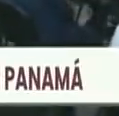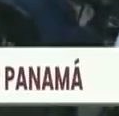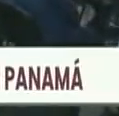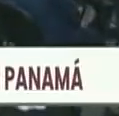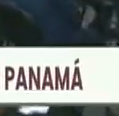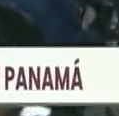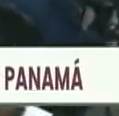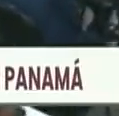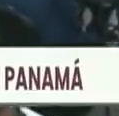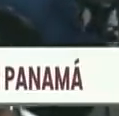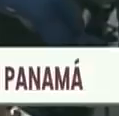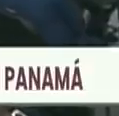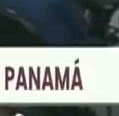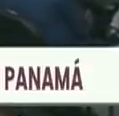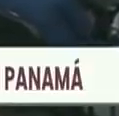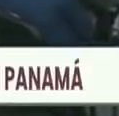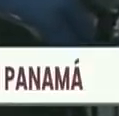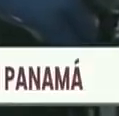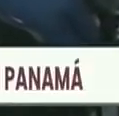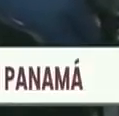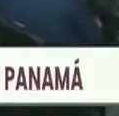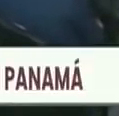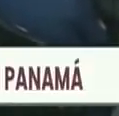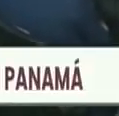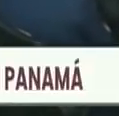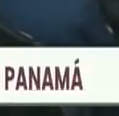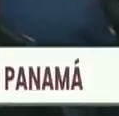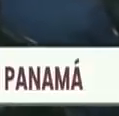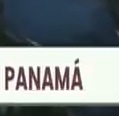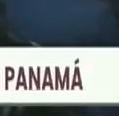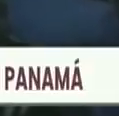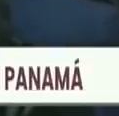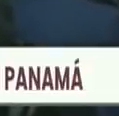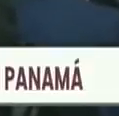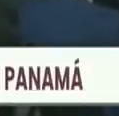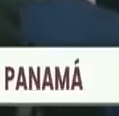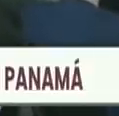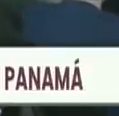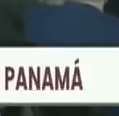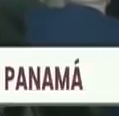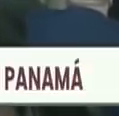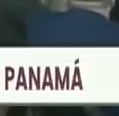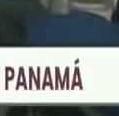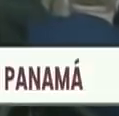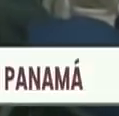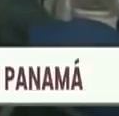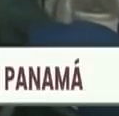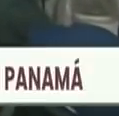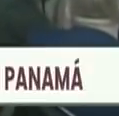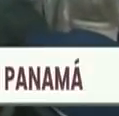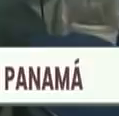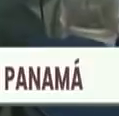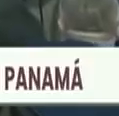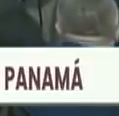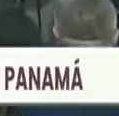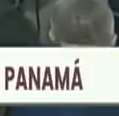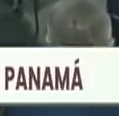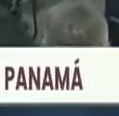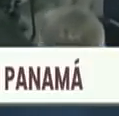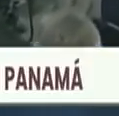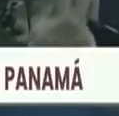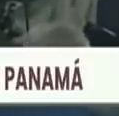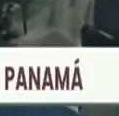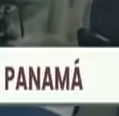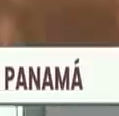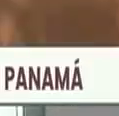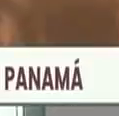eleva de manera permanente el espíritu inmortal de ese prohombre